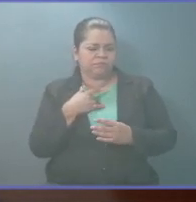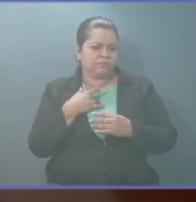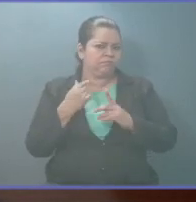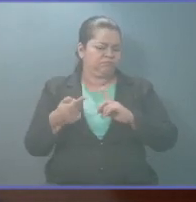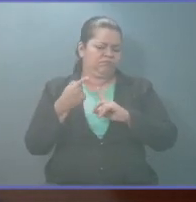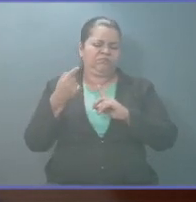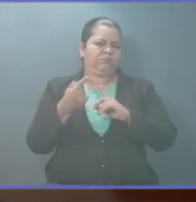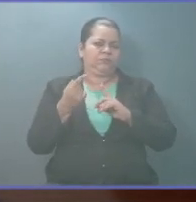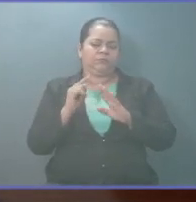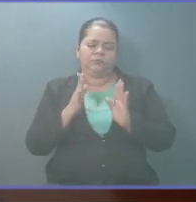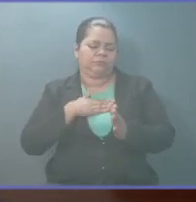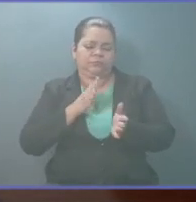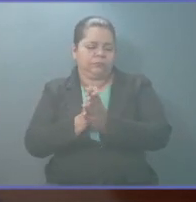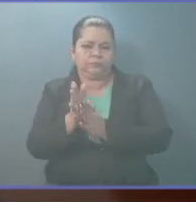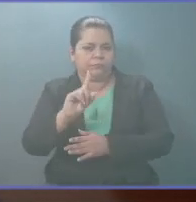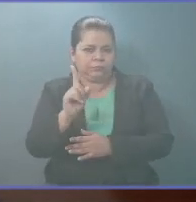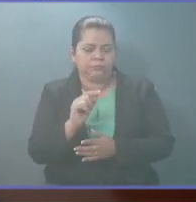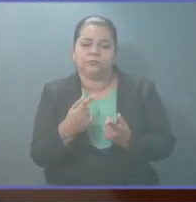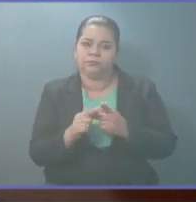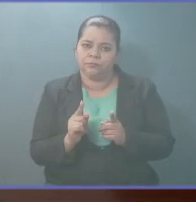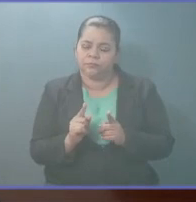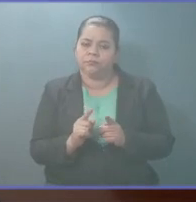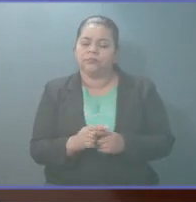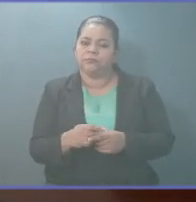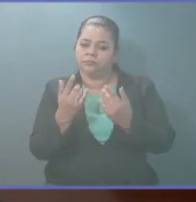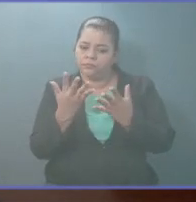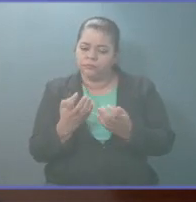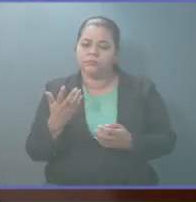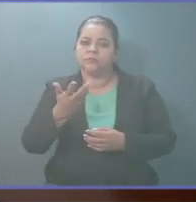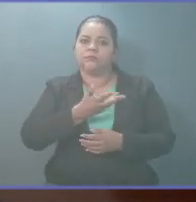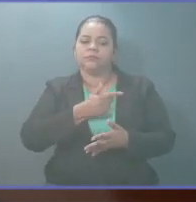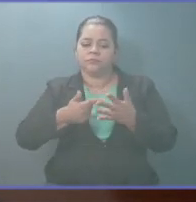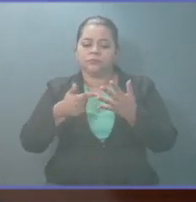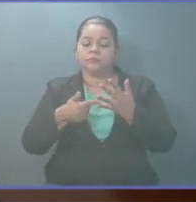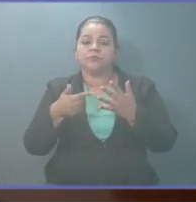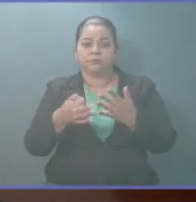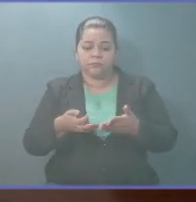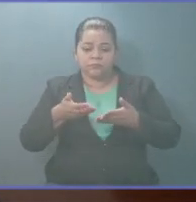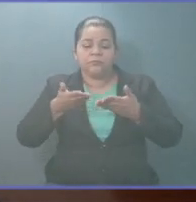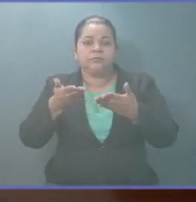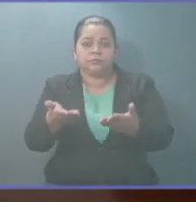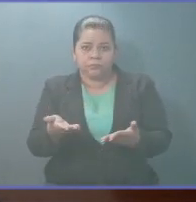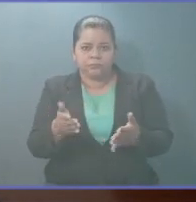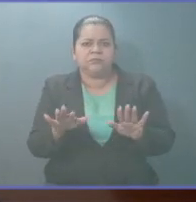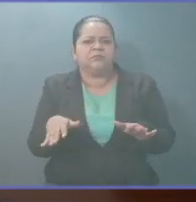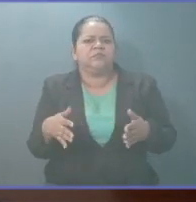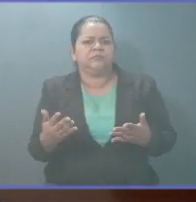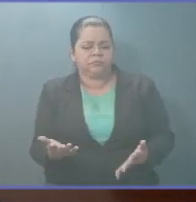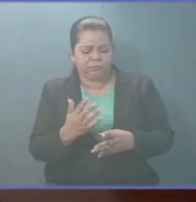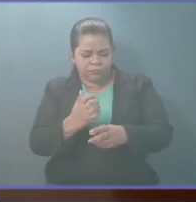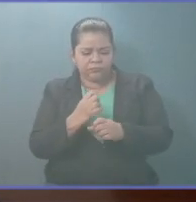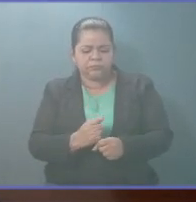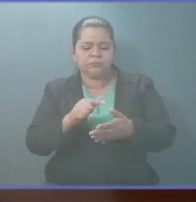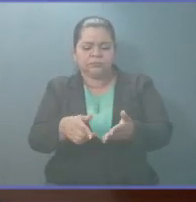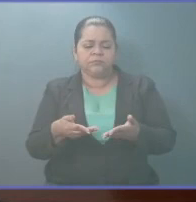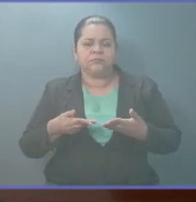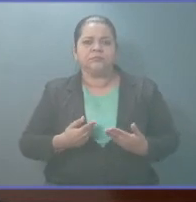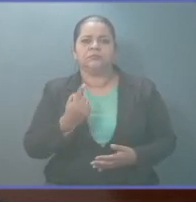lo que es legislar y de lo que es el derecho. En Introducción al Estudio del Derecho nos enseñan la diferencia entre los